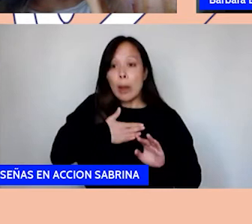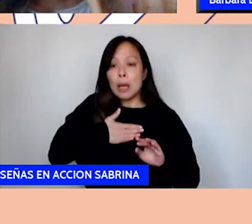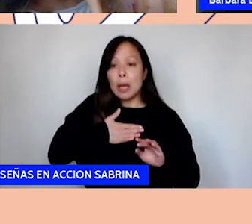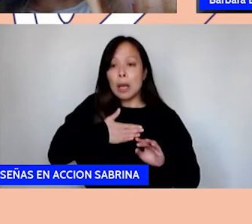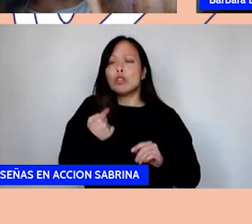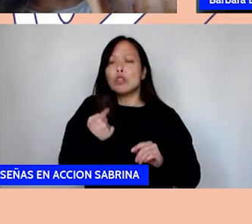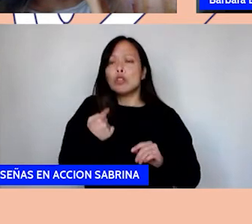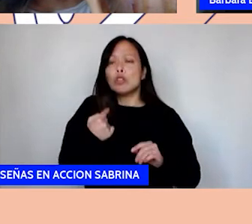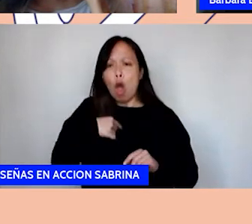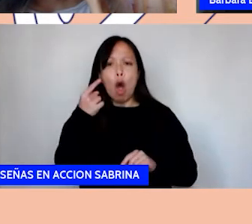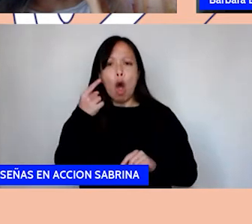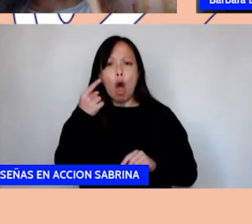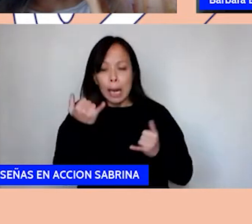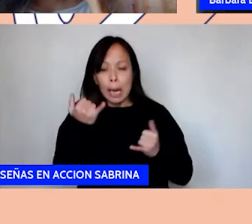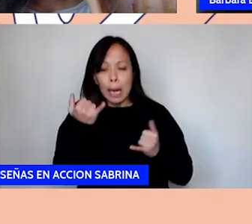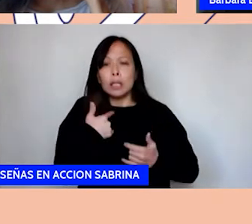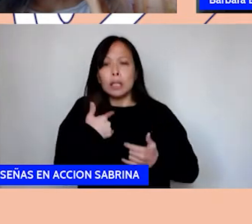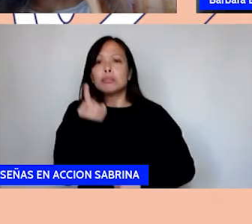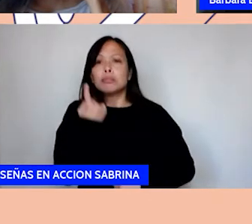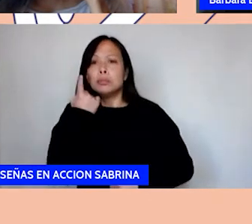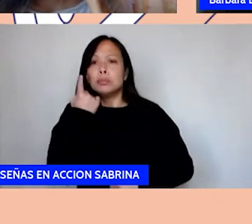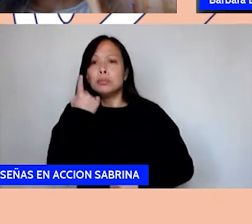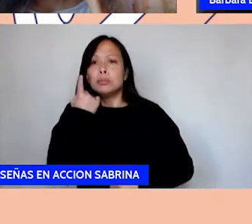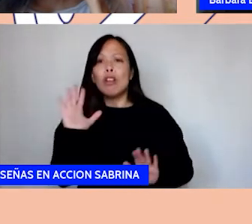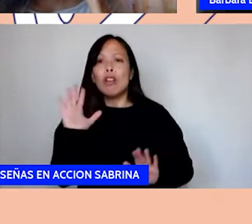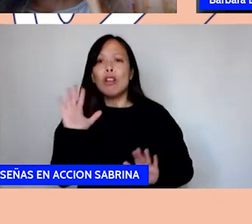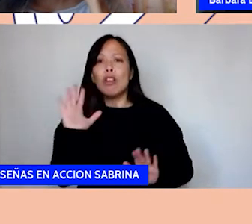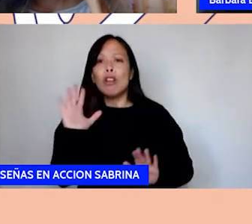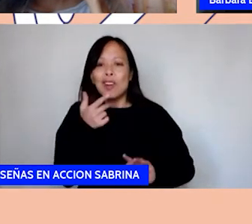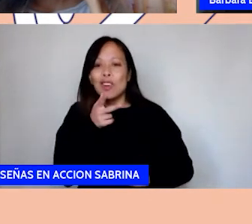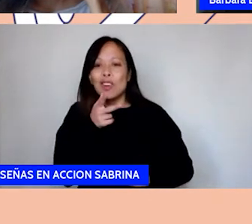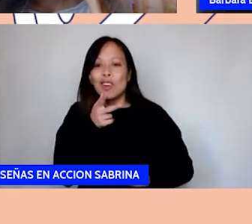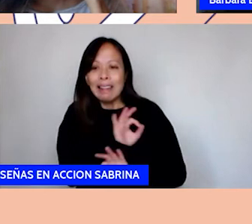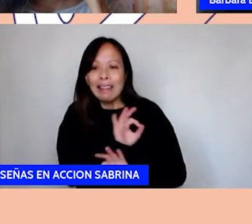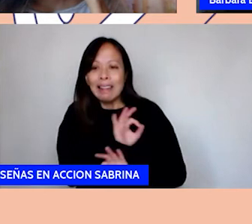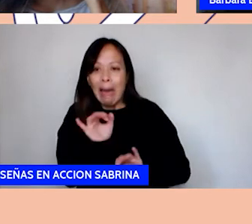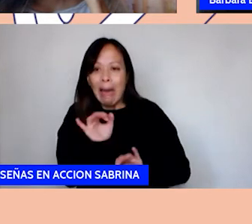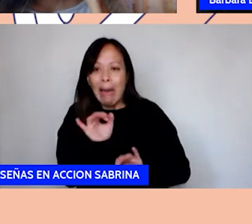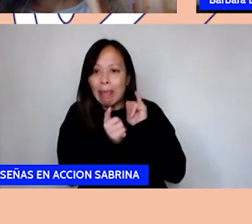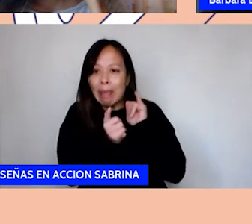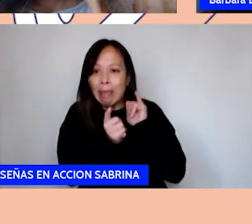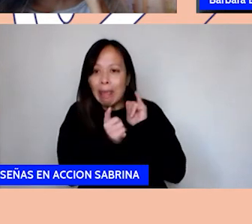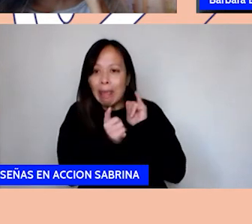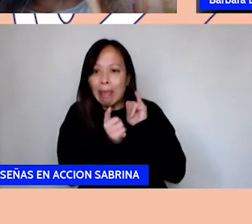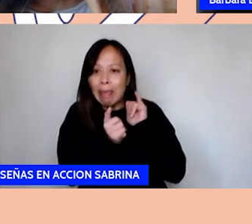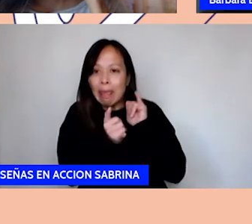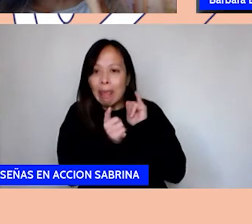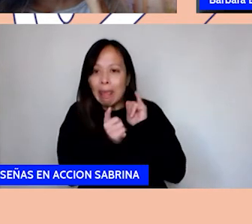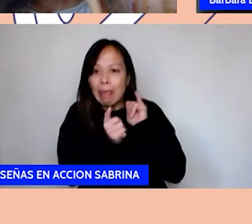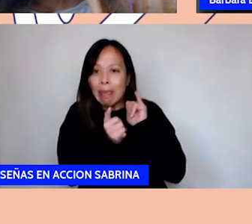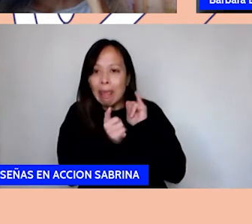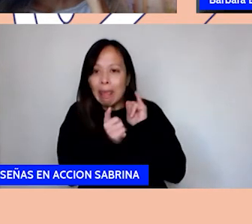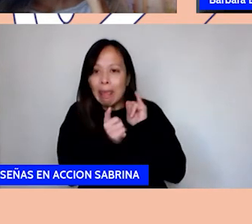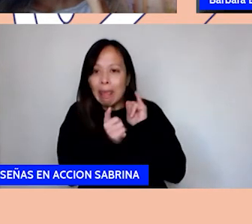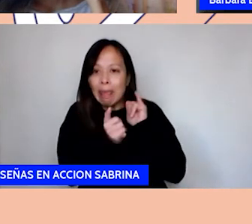Y después, cuando lo charlas en estas comunidades, te das cuenta que no eres tú, ¿no? Son ellos. Y hay